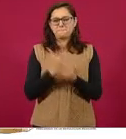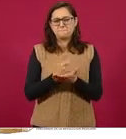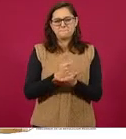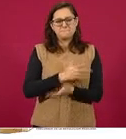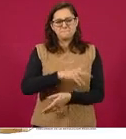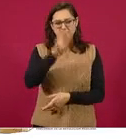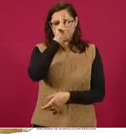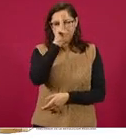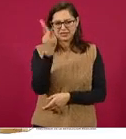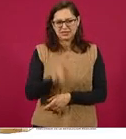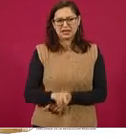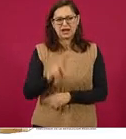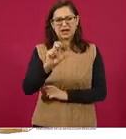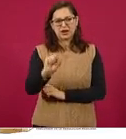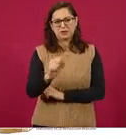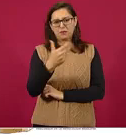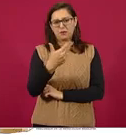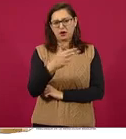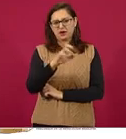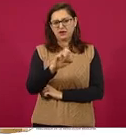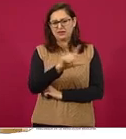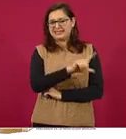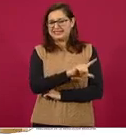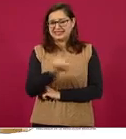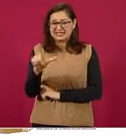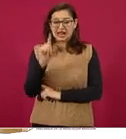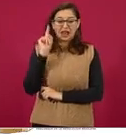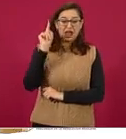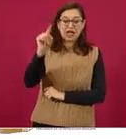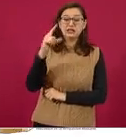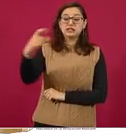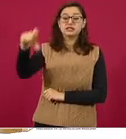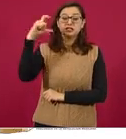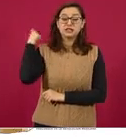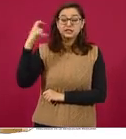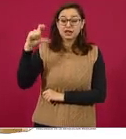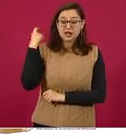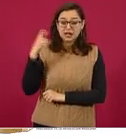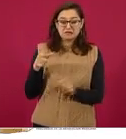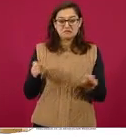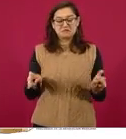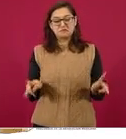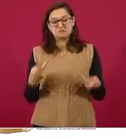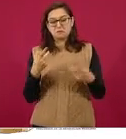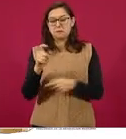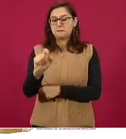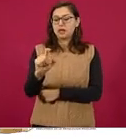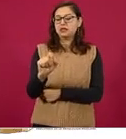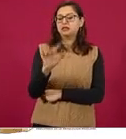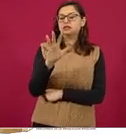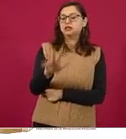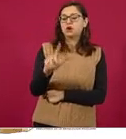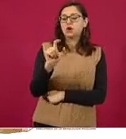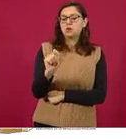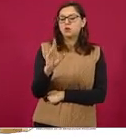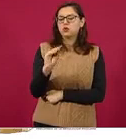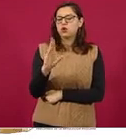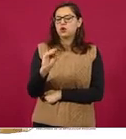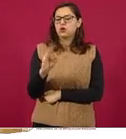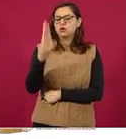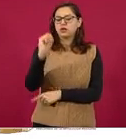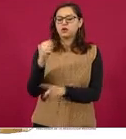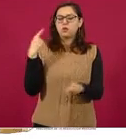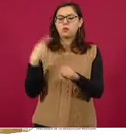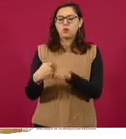de precio alto con margen altísimo en Querétaro, 25 pesos con 99 centavos por